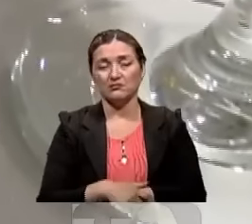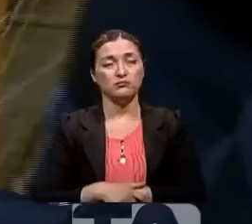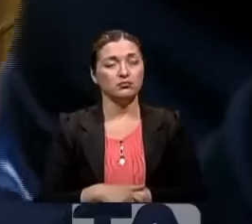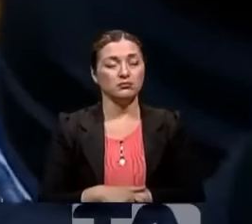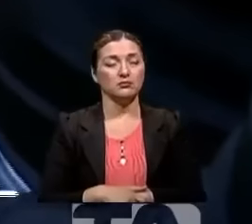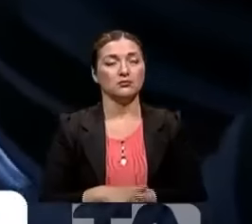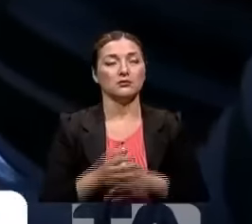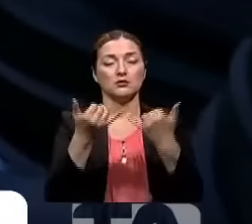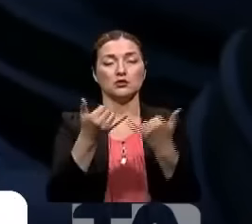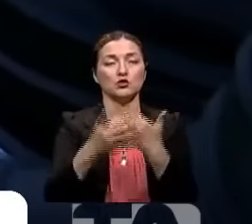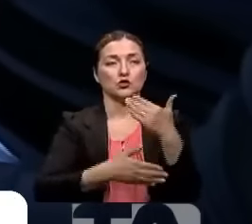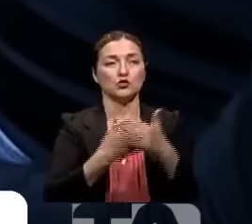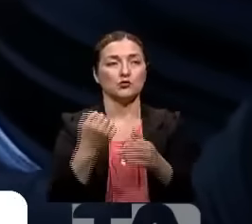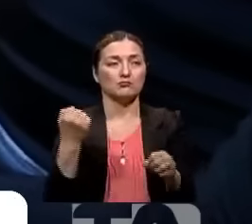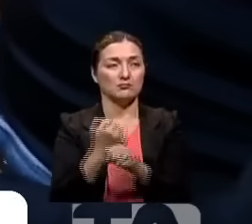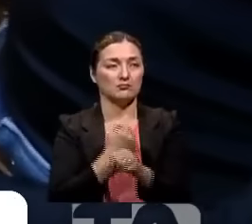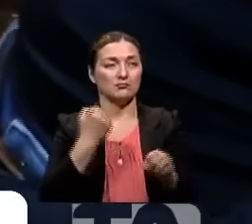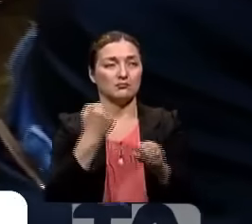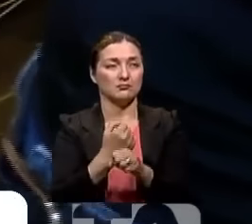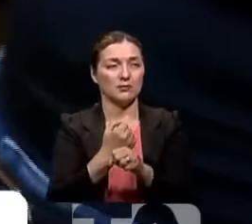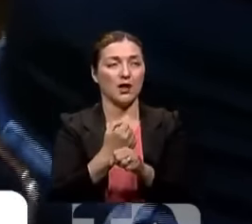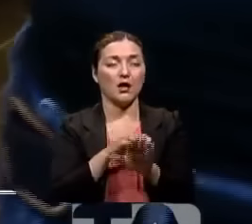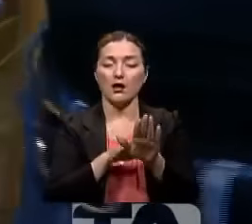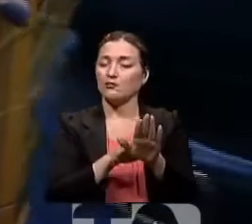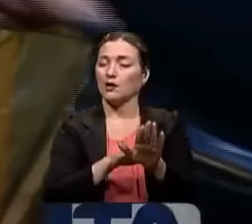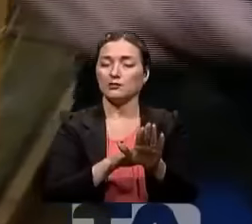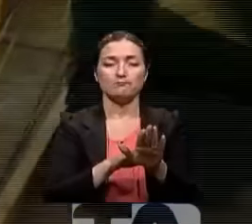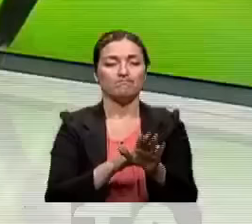hoy todos debemos sumarnos a esta causa.